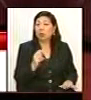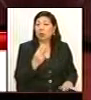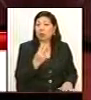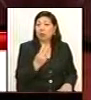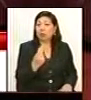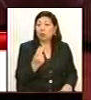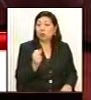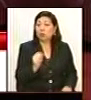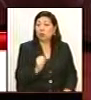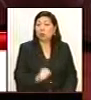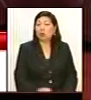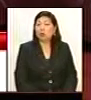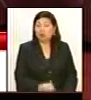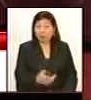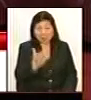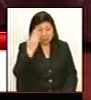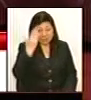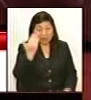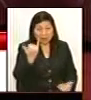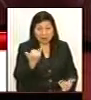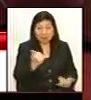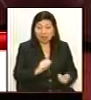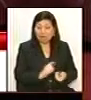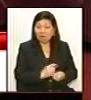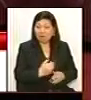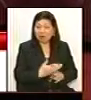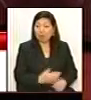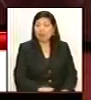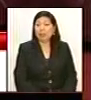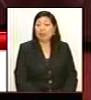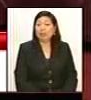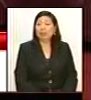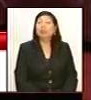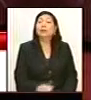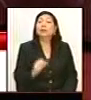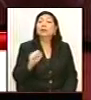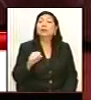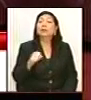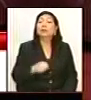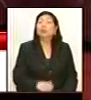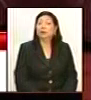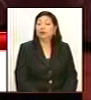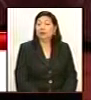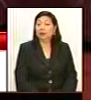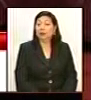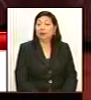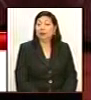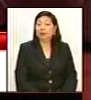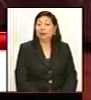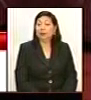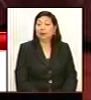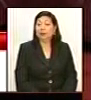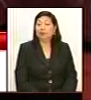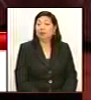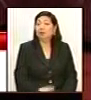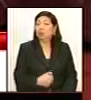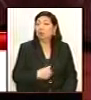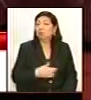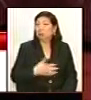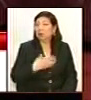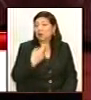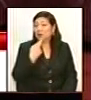95.701.683.21 sol. ¿Tiene conocimiento de esta modalidad? Sí, señor presidente. Yo no